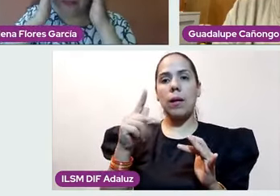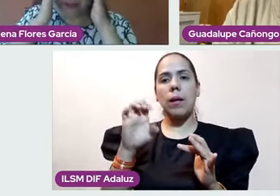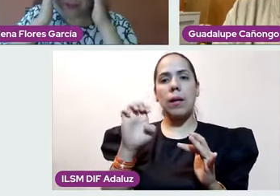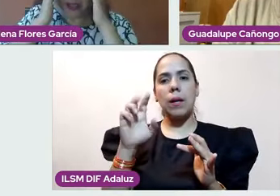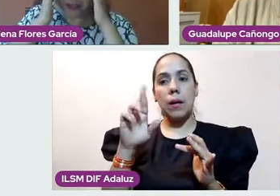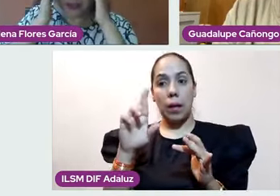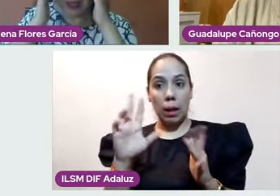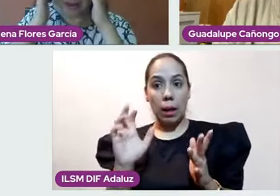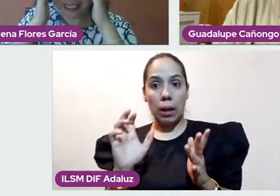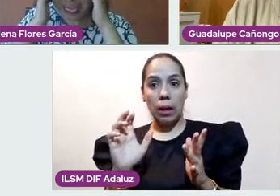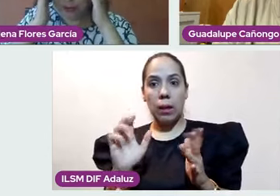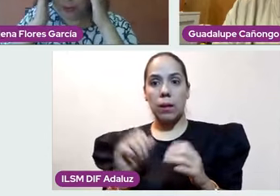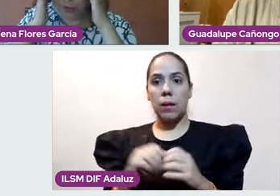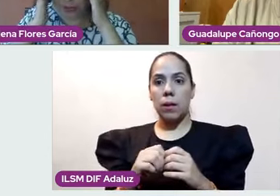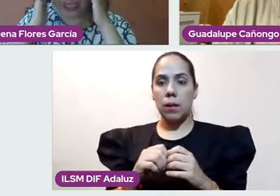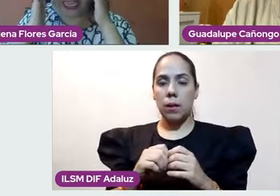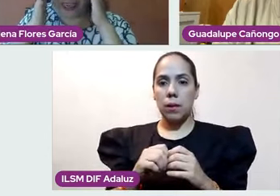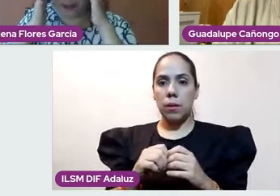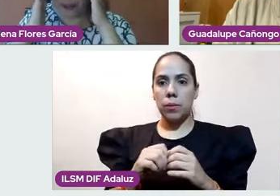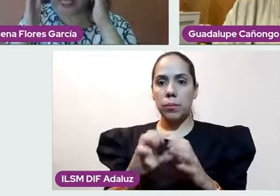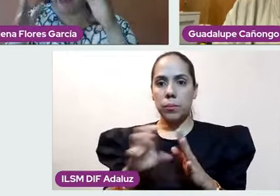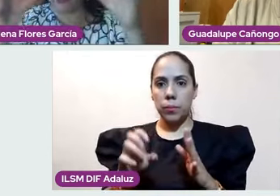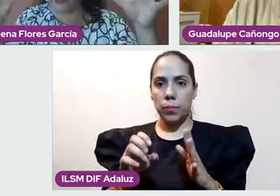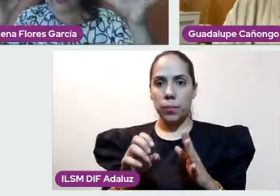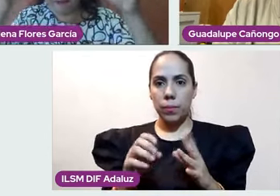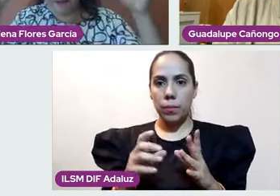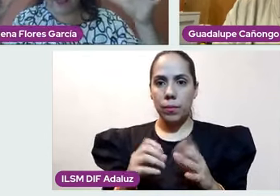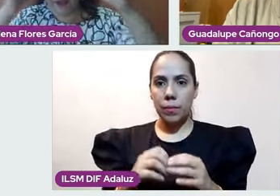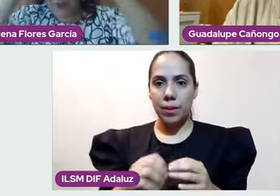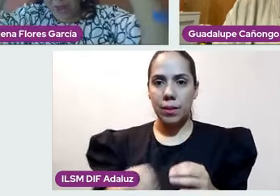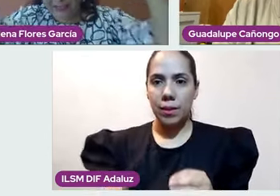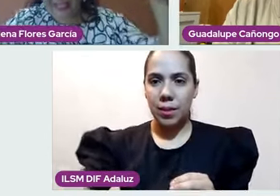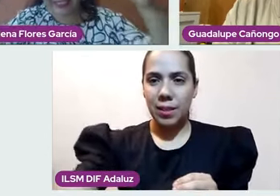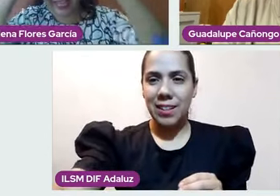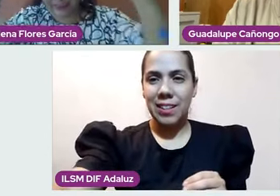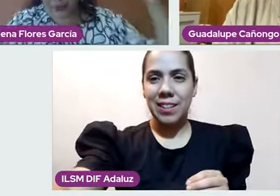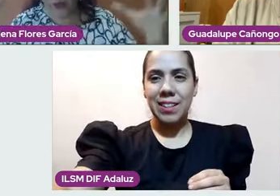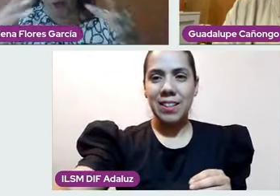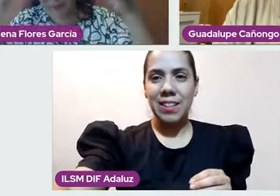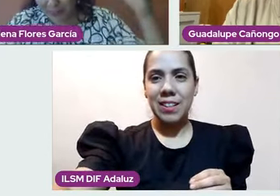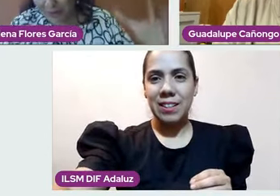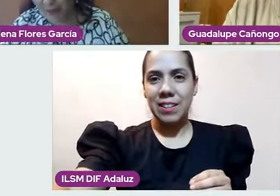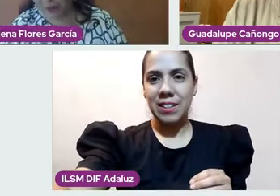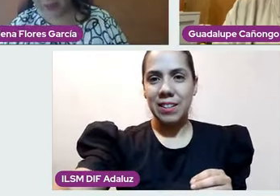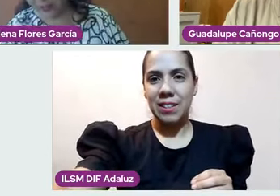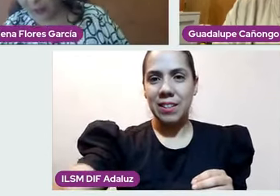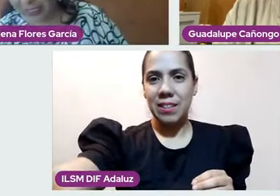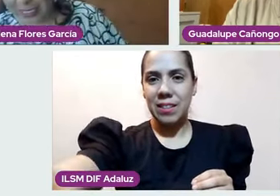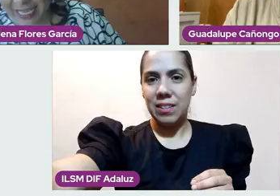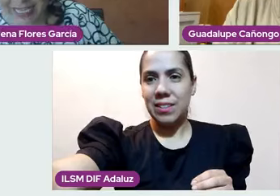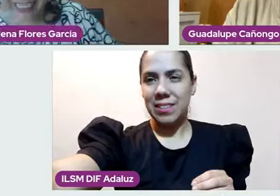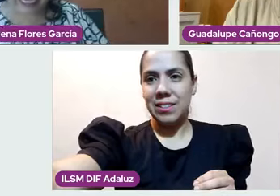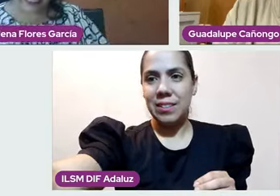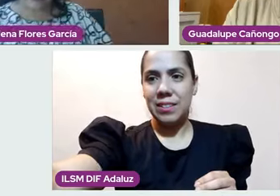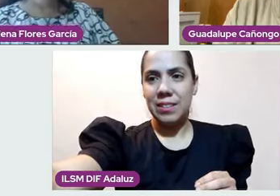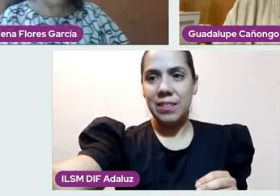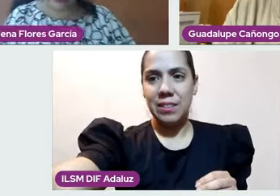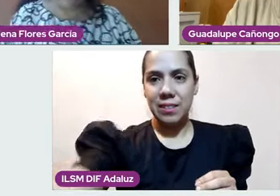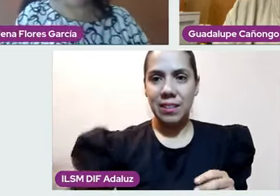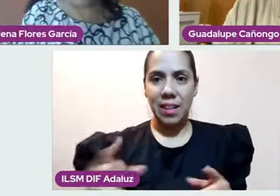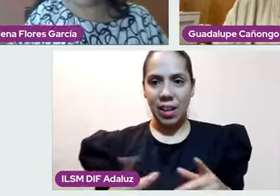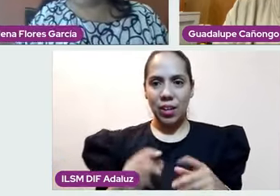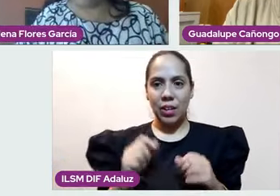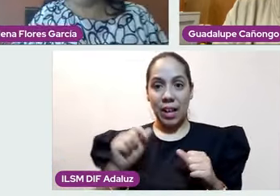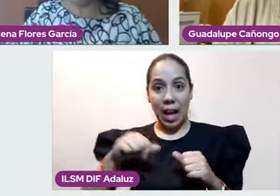maestra, vamos a poner sobre la mesa un punto que creo estamos como aterrizando o más bien abordando desde esta charla